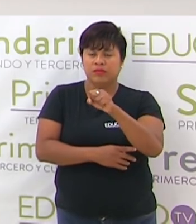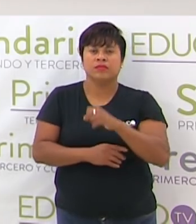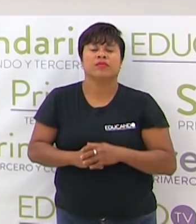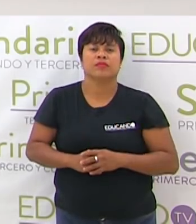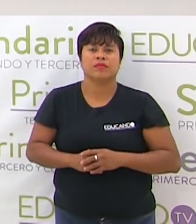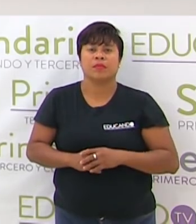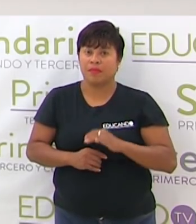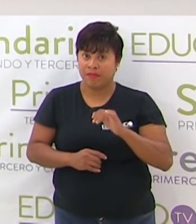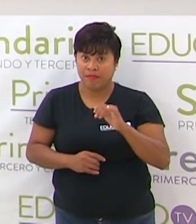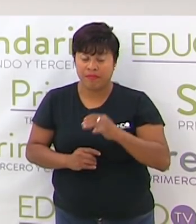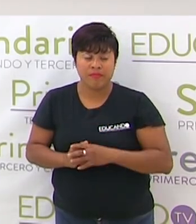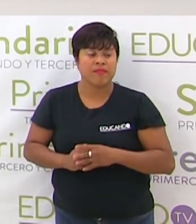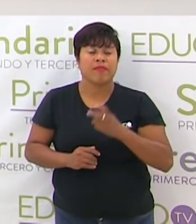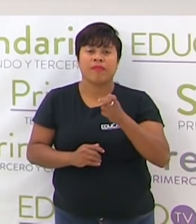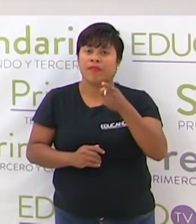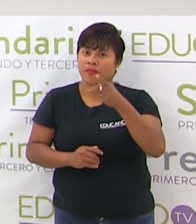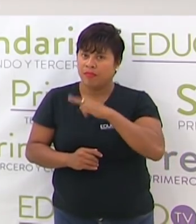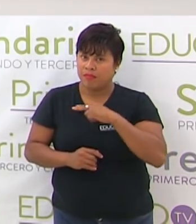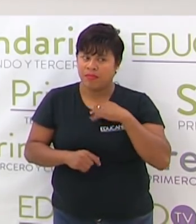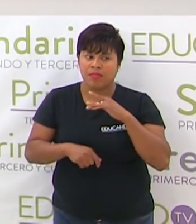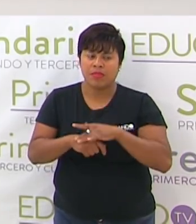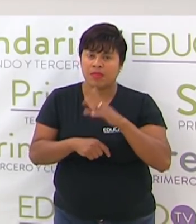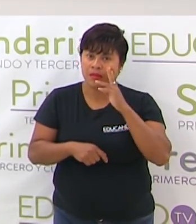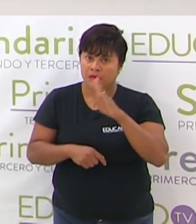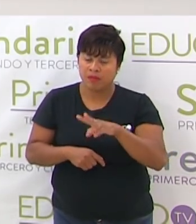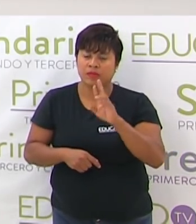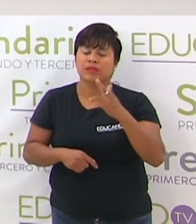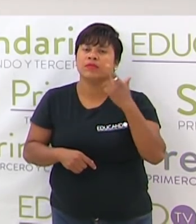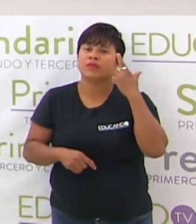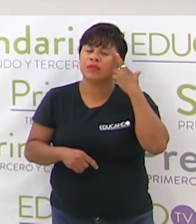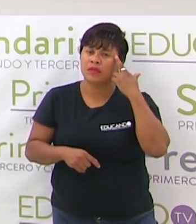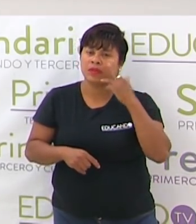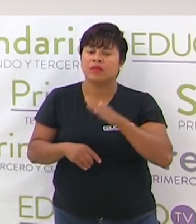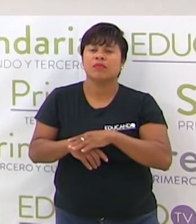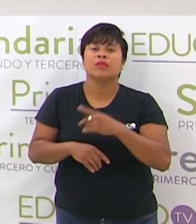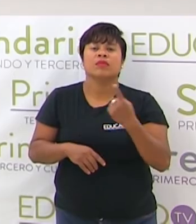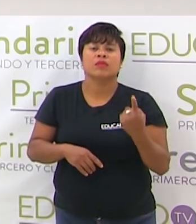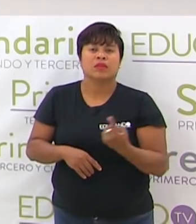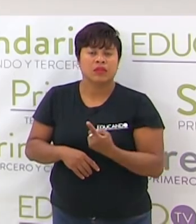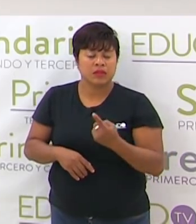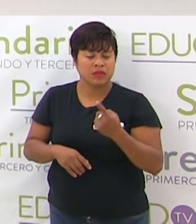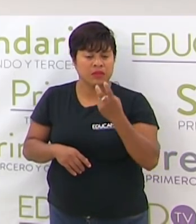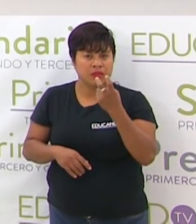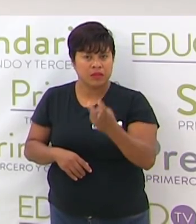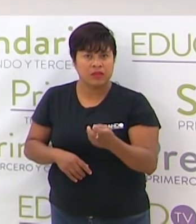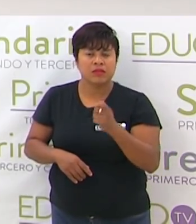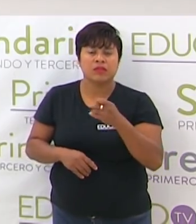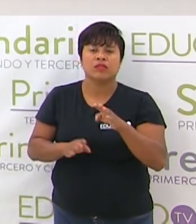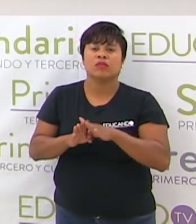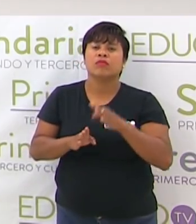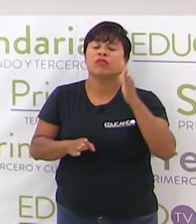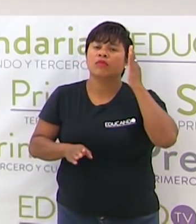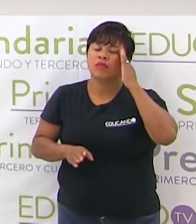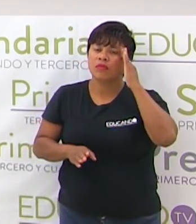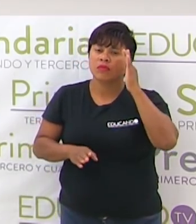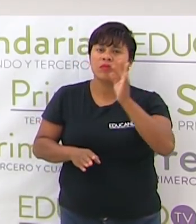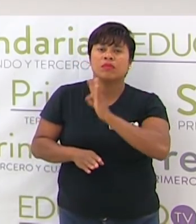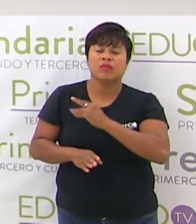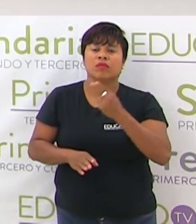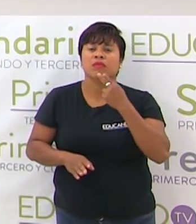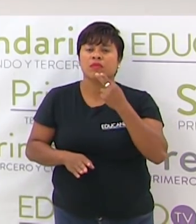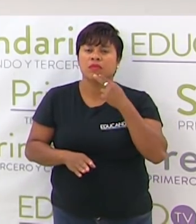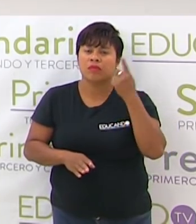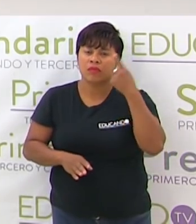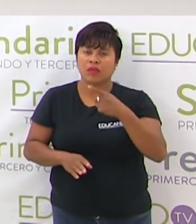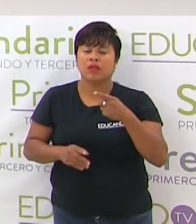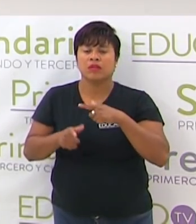cuadriláteros, ¿verdad? Y eso ya lo vimos, lo tienes que recordar. ¿Por qué? Porque son conocimientos que te van a servir